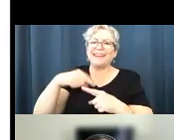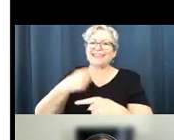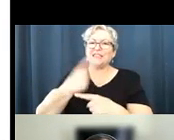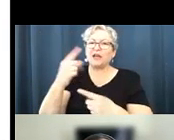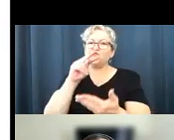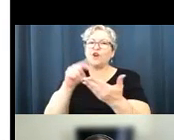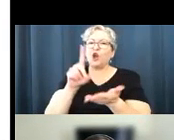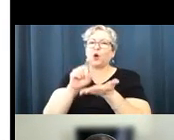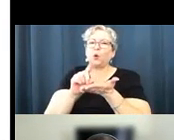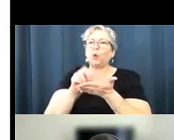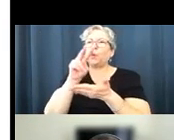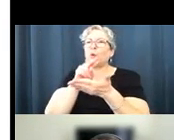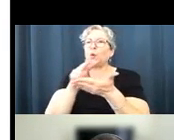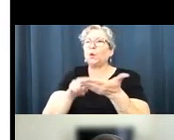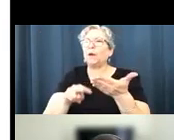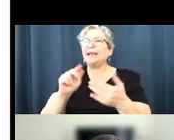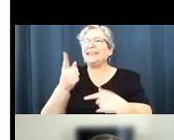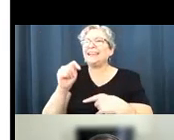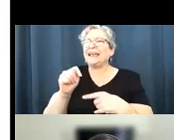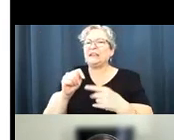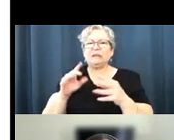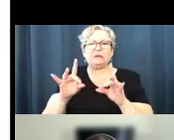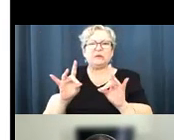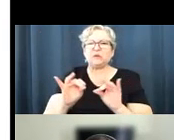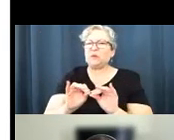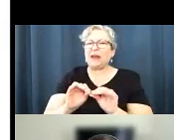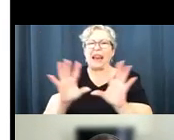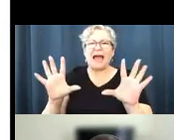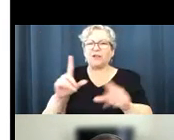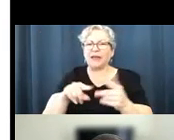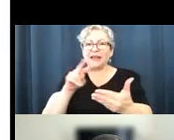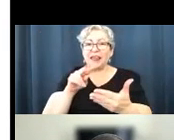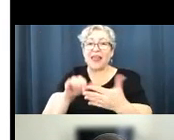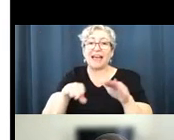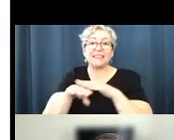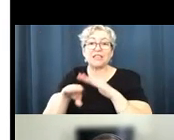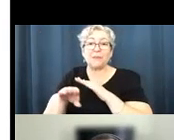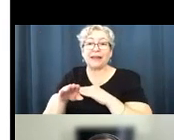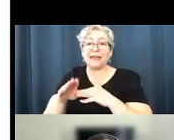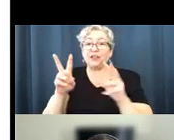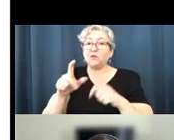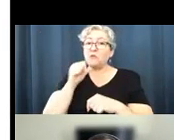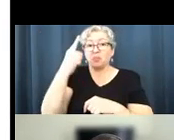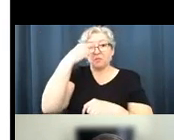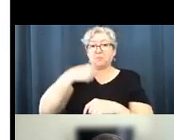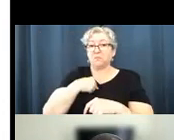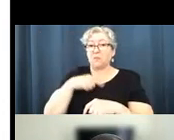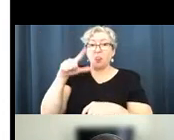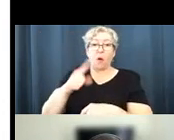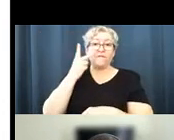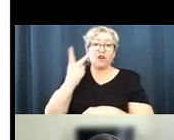durante el día en un teléfono, usted está tratando de leer algo en su teléfono y está muy clarito, pues eso es un problema de accesibilidad, aunque usted